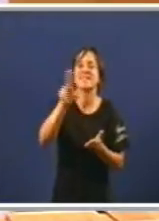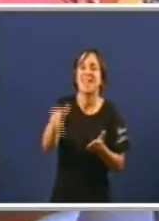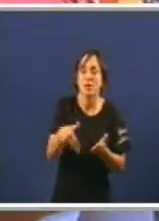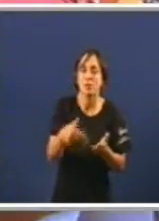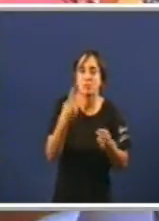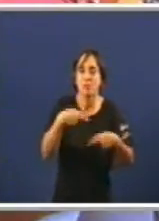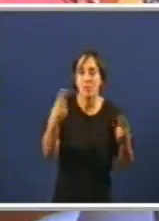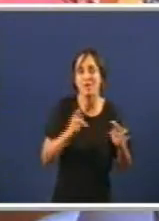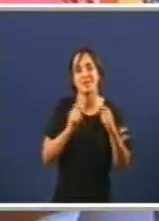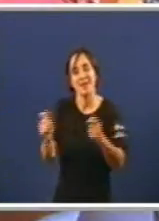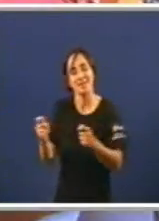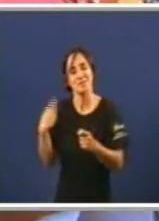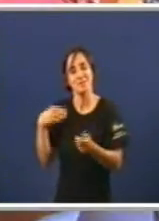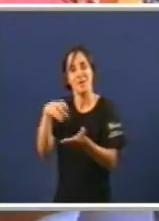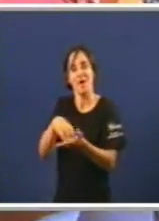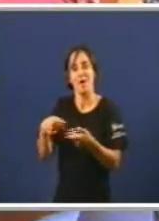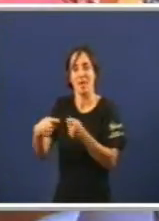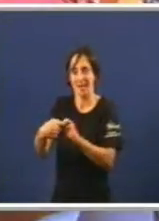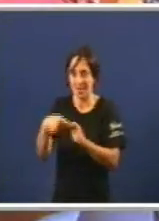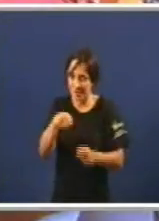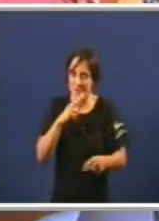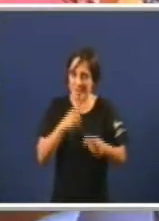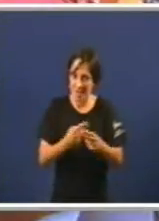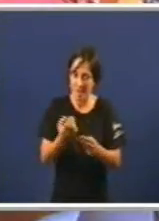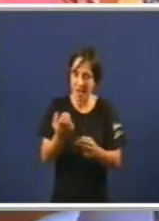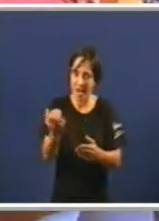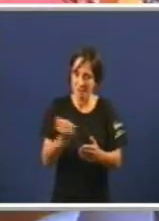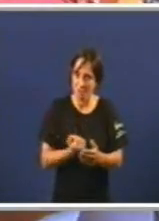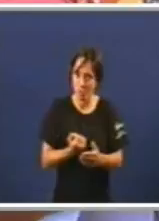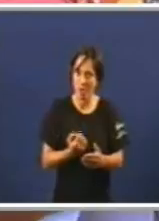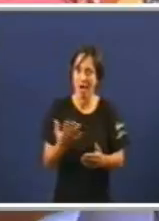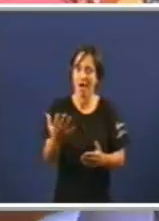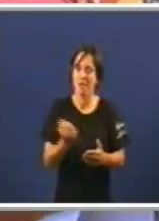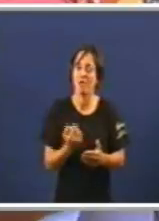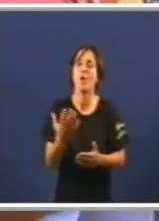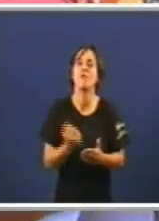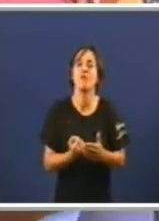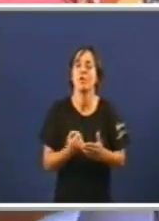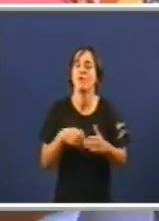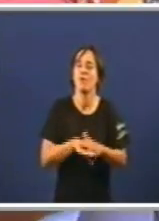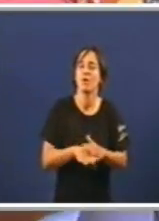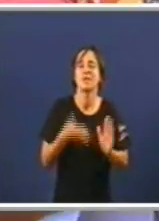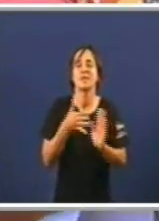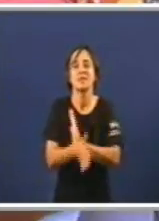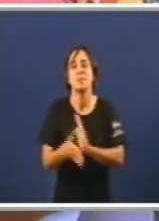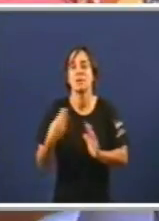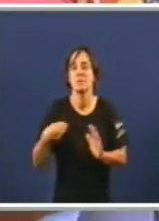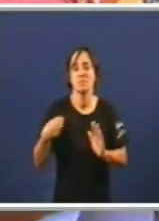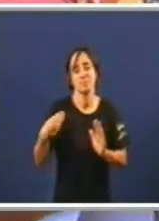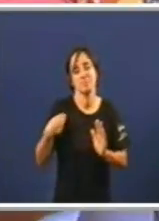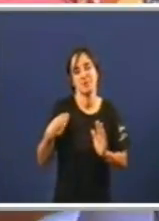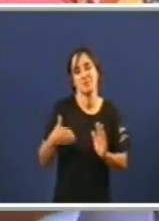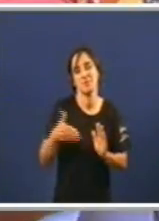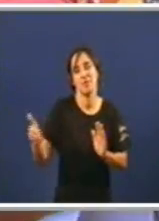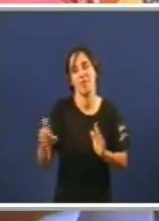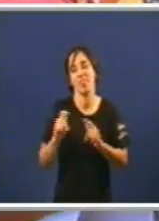concertada. Aforro. Aforro, aforro e aforro sempre no mesmo lado da